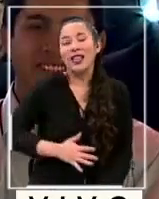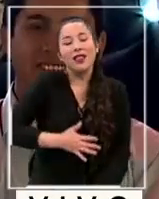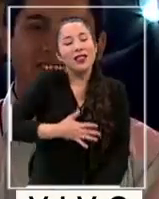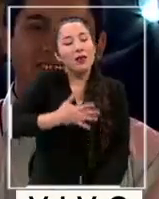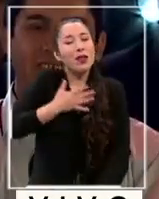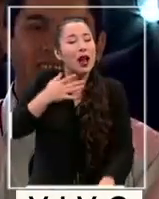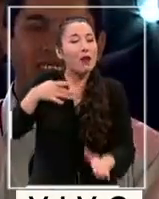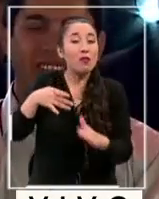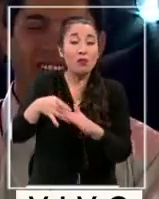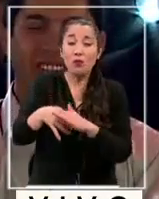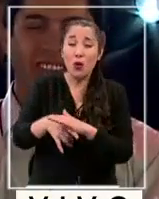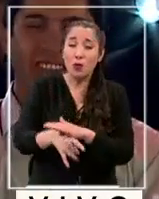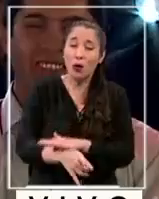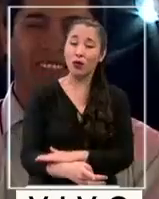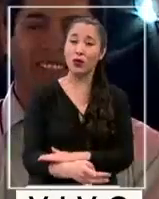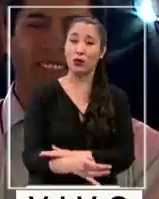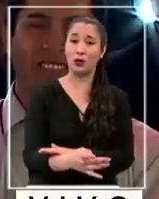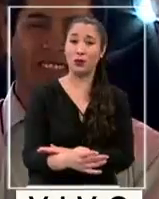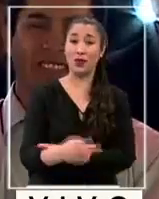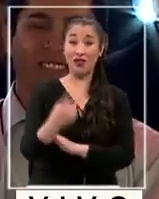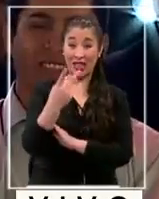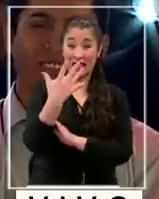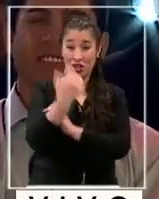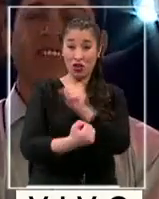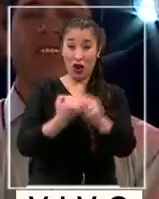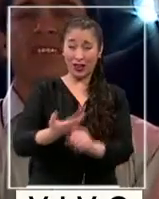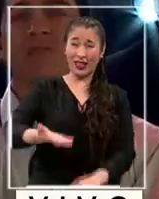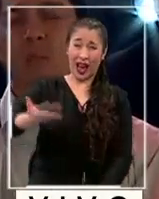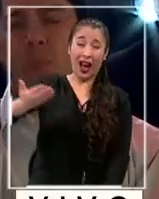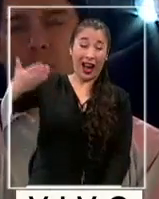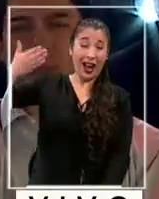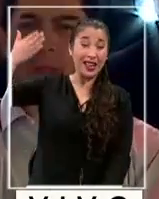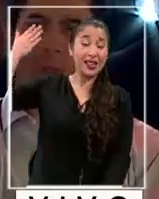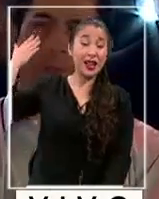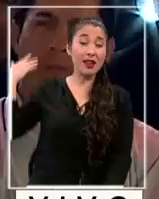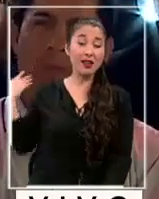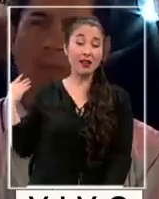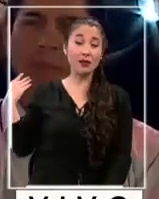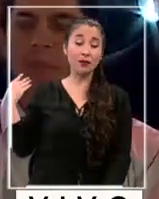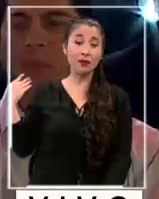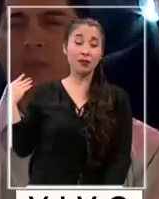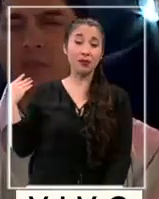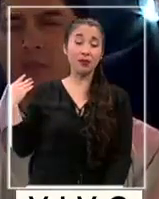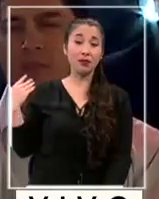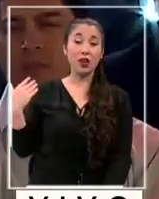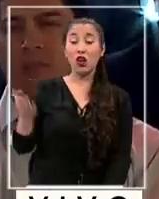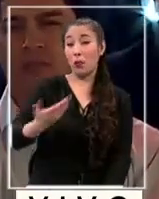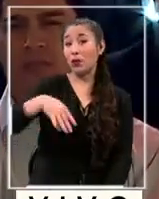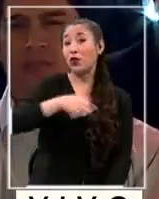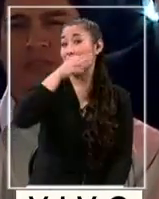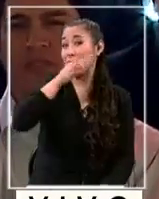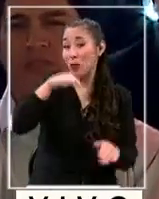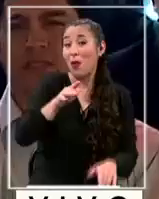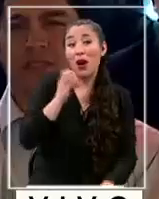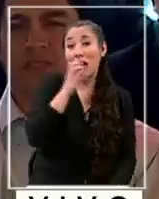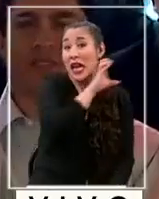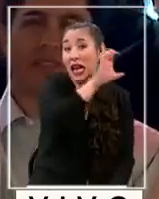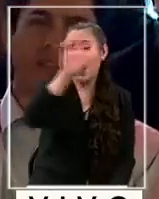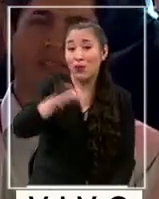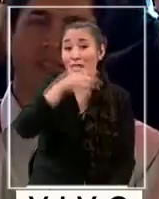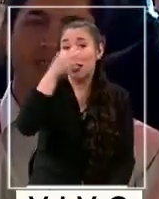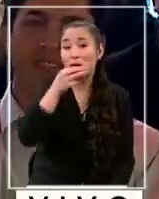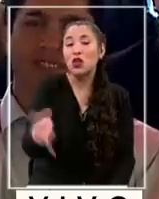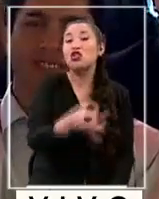porque hace 25 años atrás, y como decimos en el campo, con las